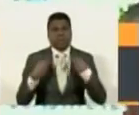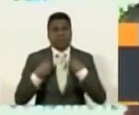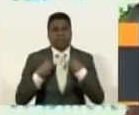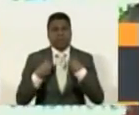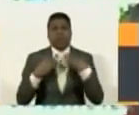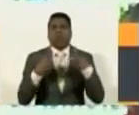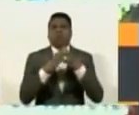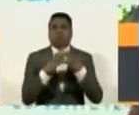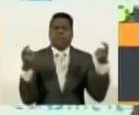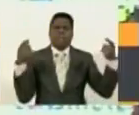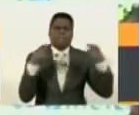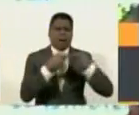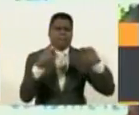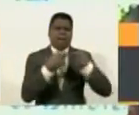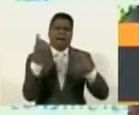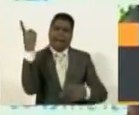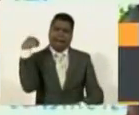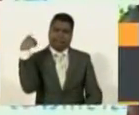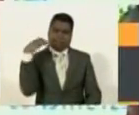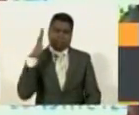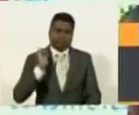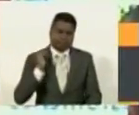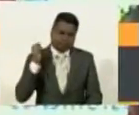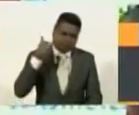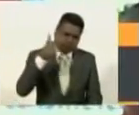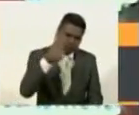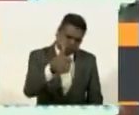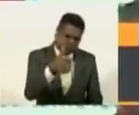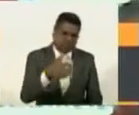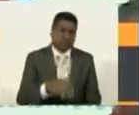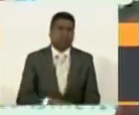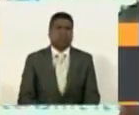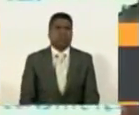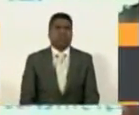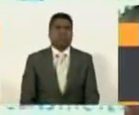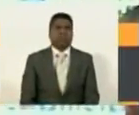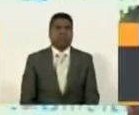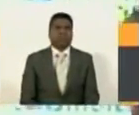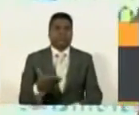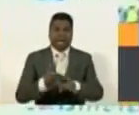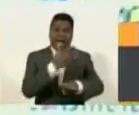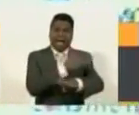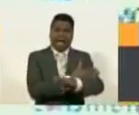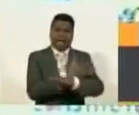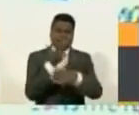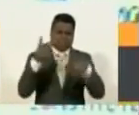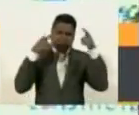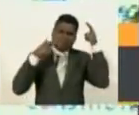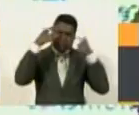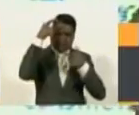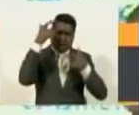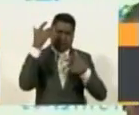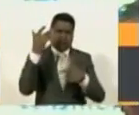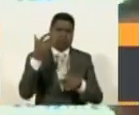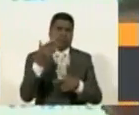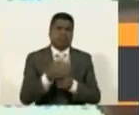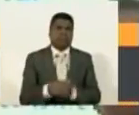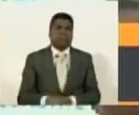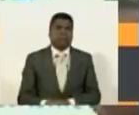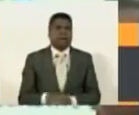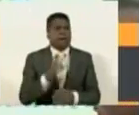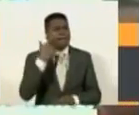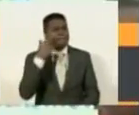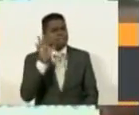estas luchas desde antes de la llegada del comandante Chávez, pareciera